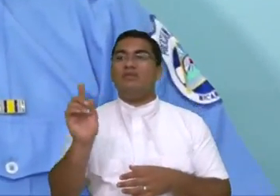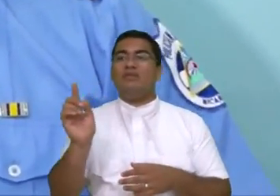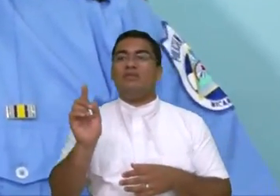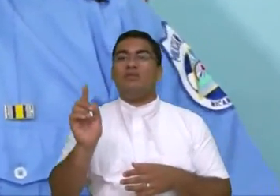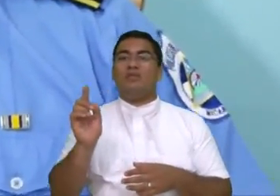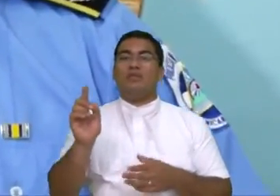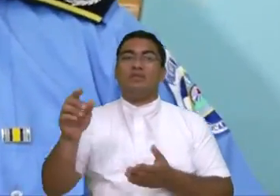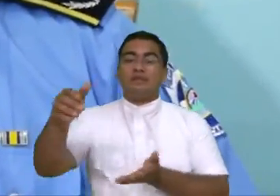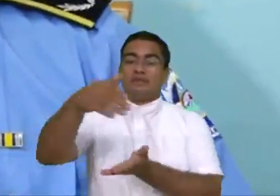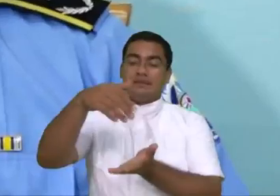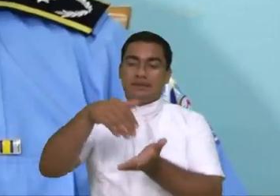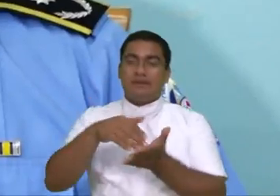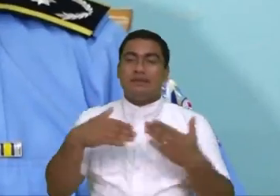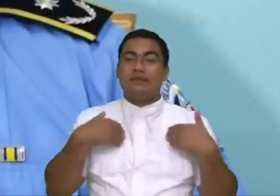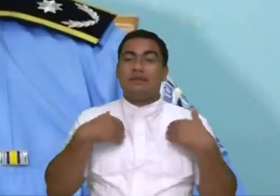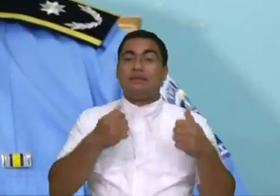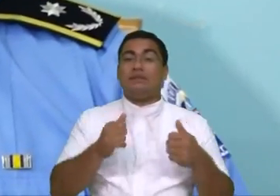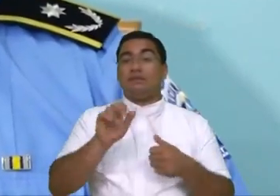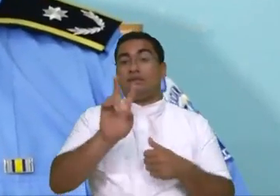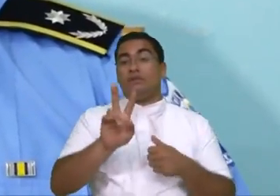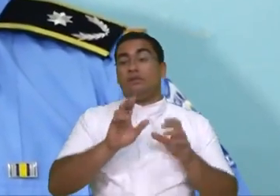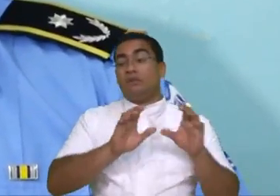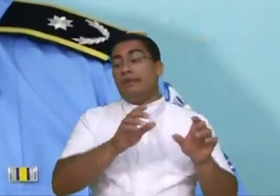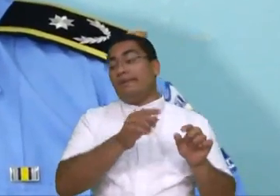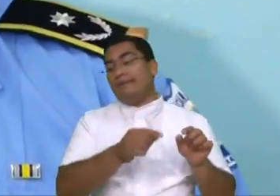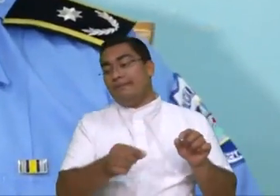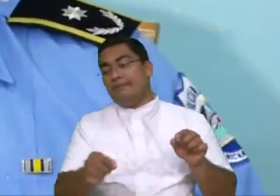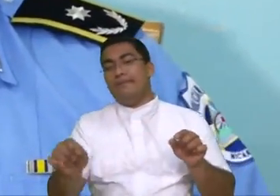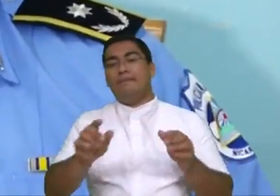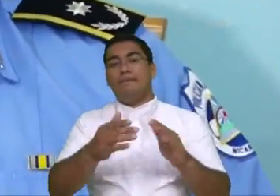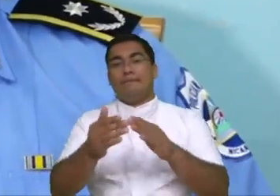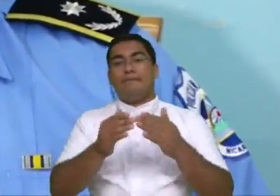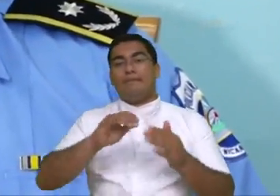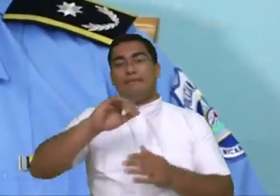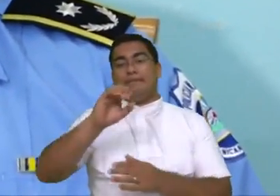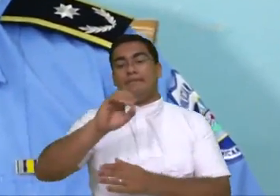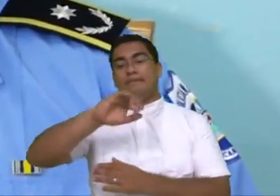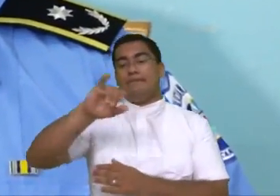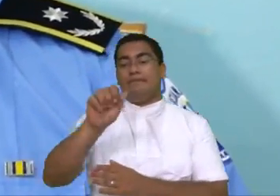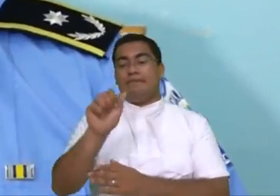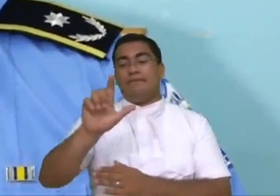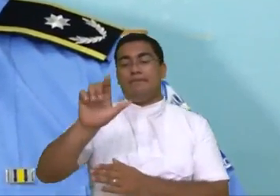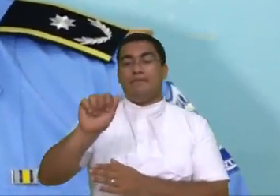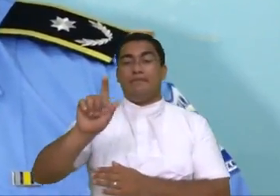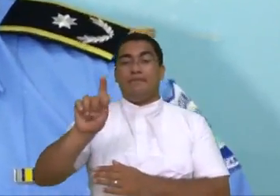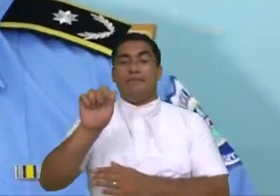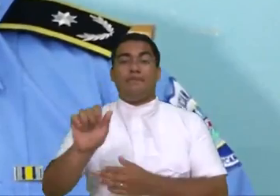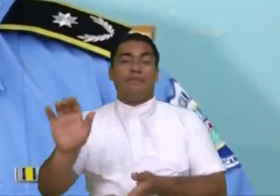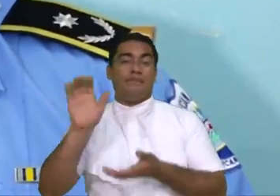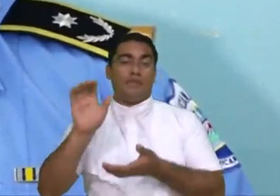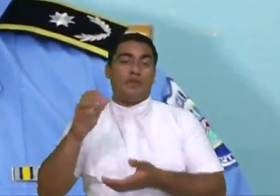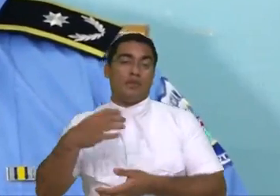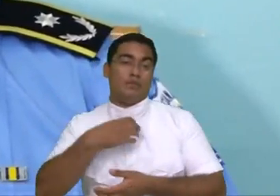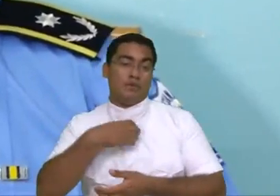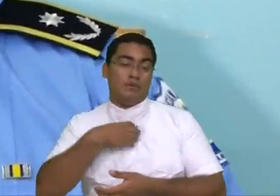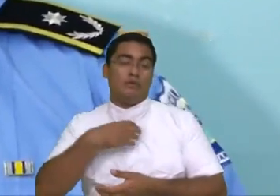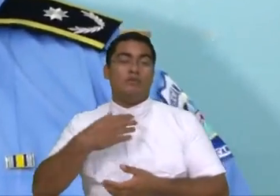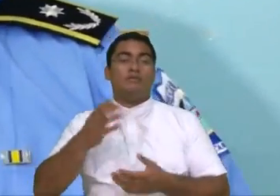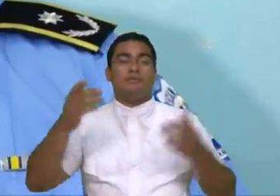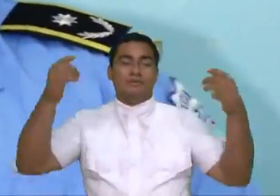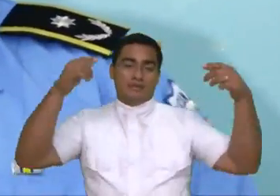salud, 2 cuadras al norte, barrio Jalata, municipio de Mazatepe, departamento de